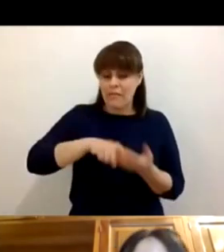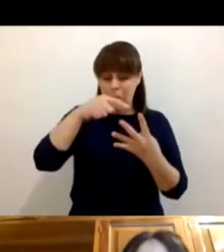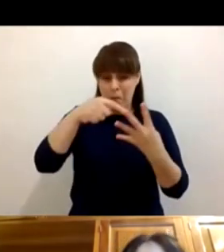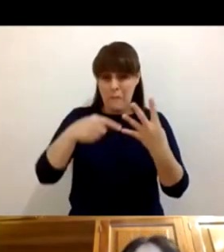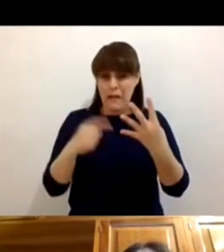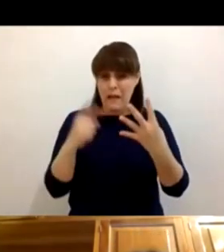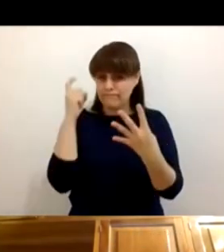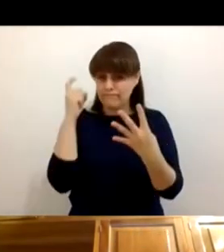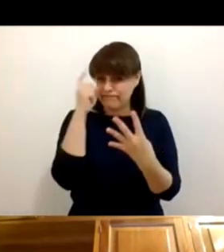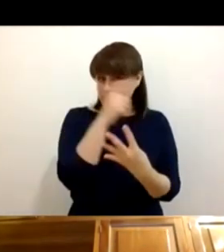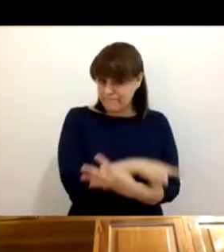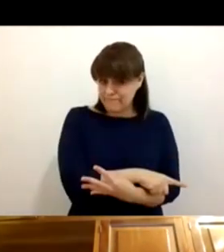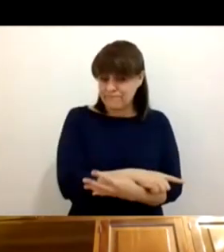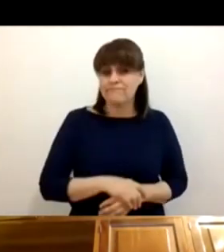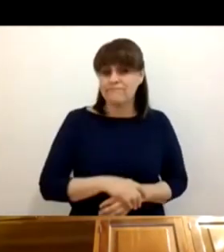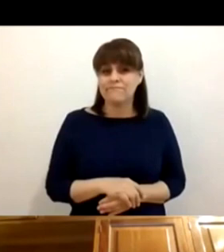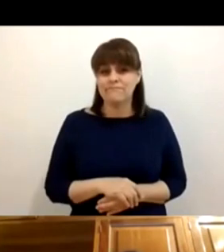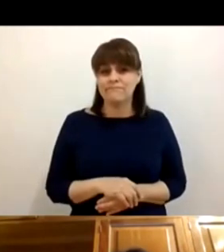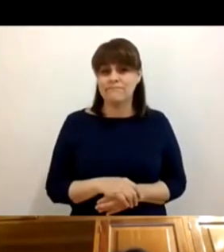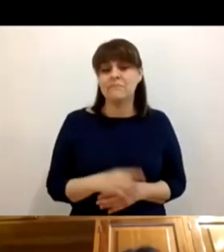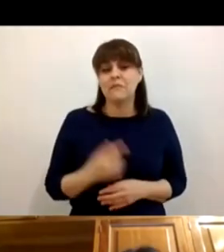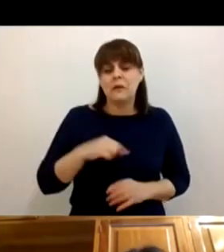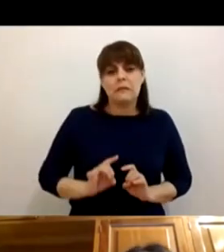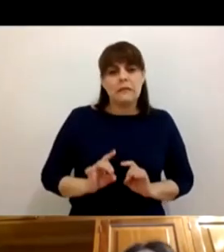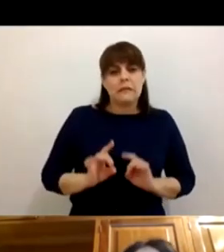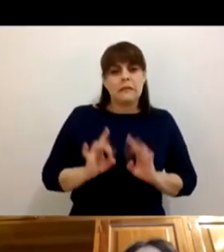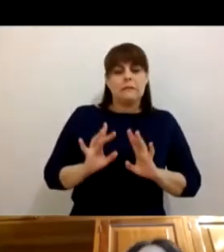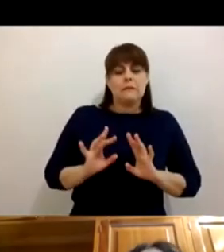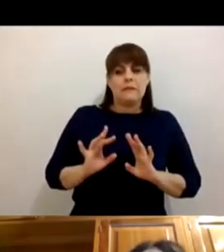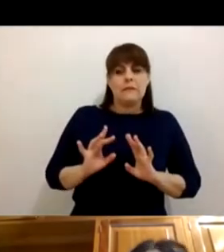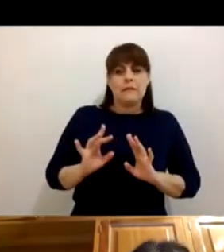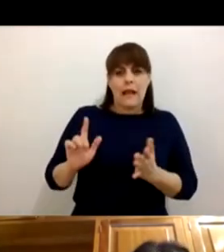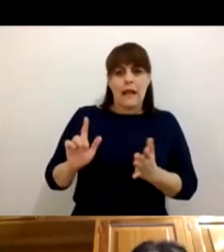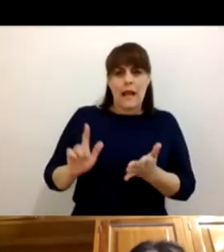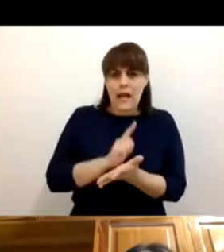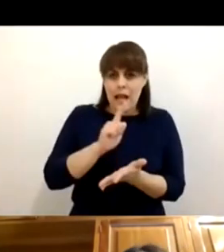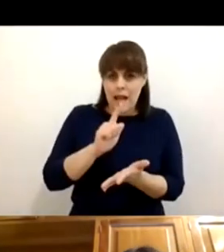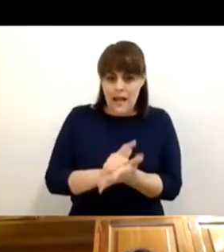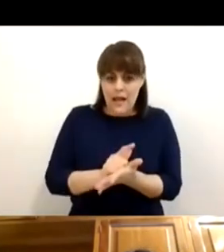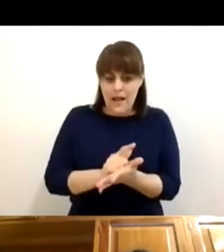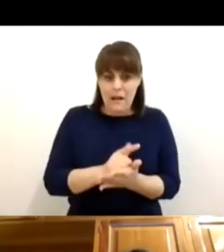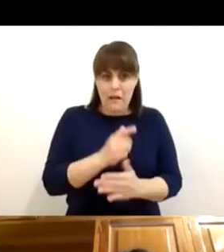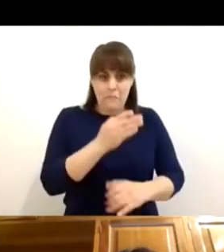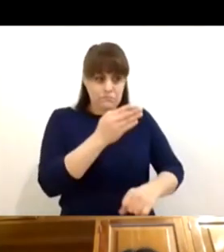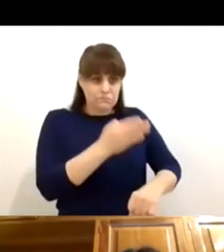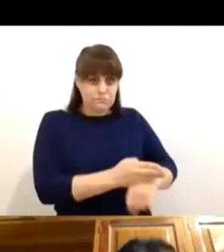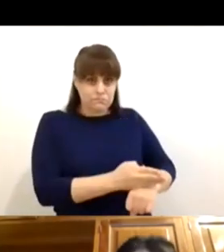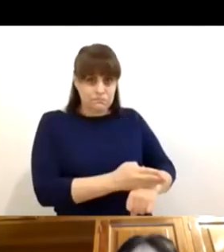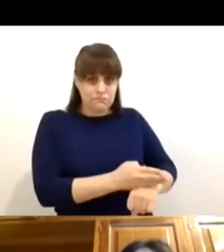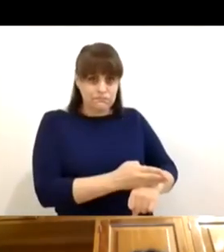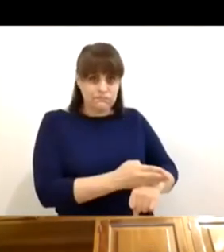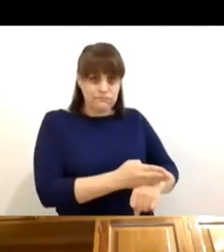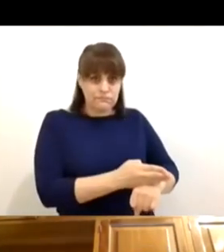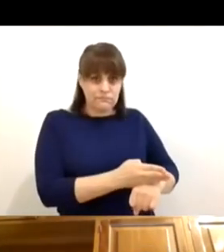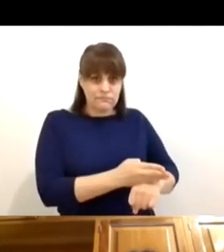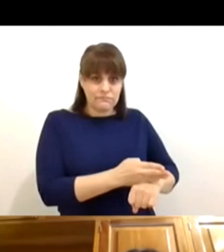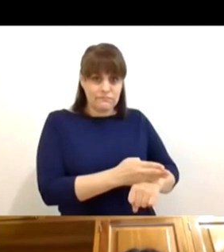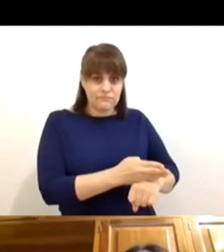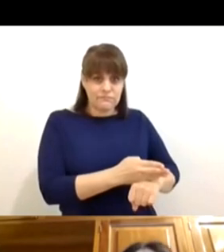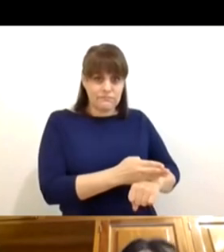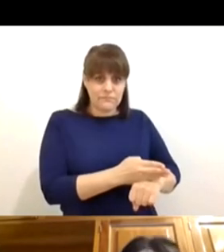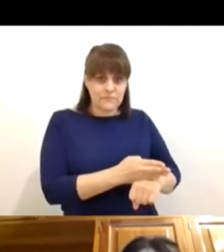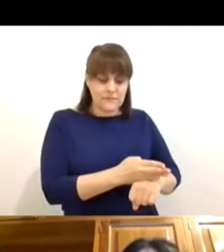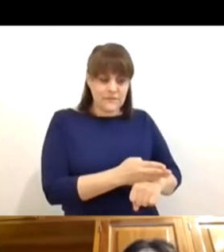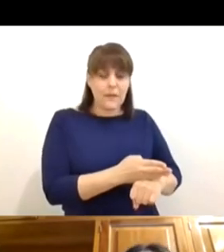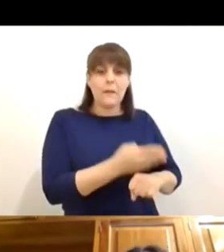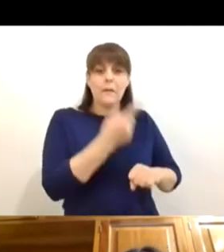bueno, muchas veces también nos ha tocado que las medidas legales van direccionadas ya a ese lugar, ¿no? Como parte de, justamente del ejercicio de su derecho a